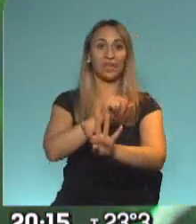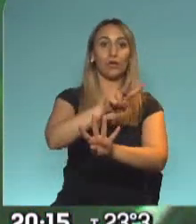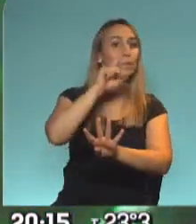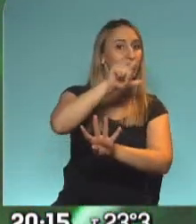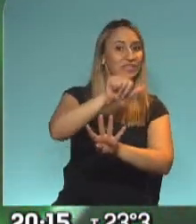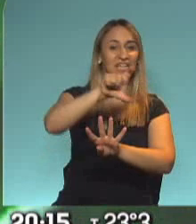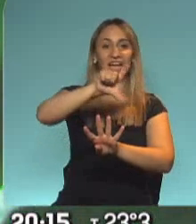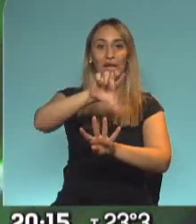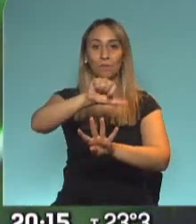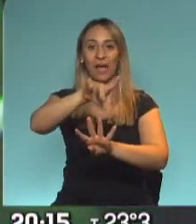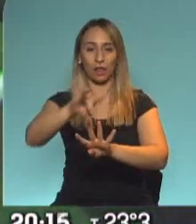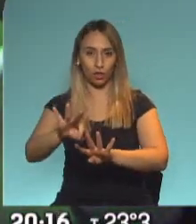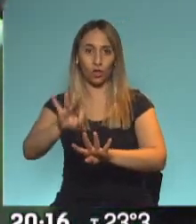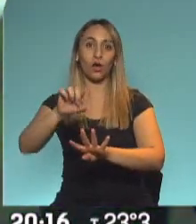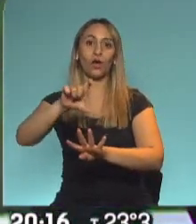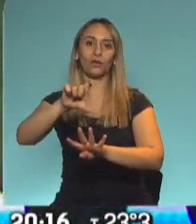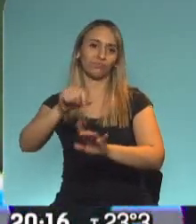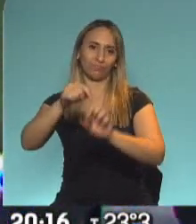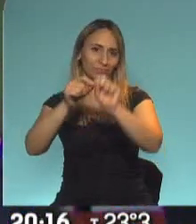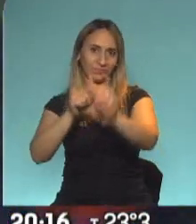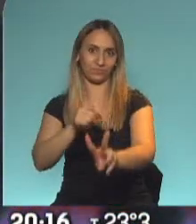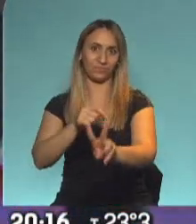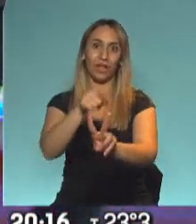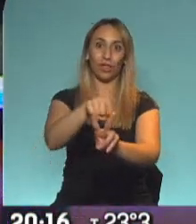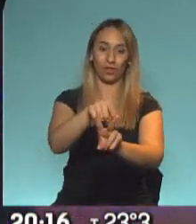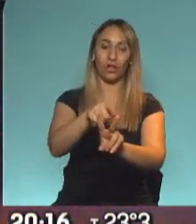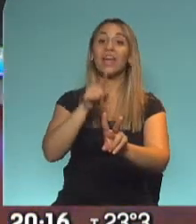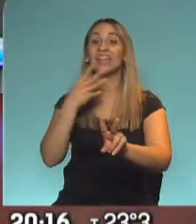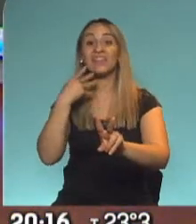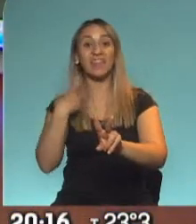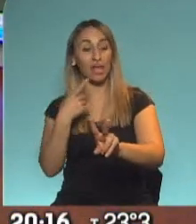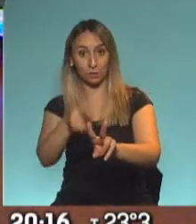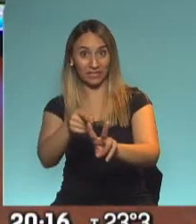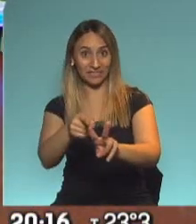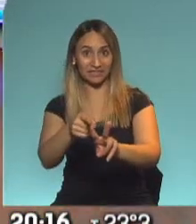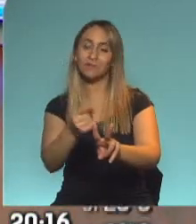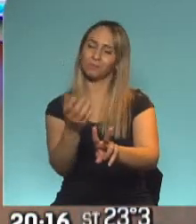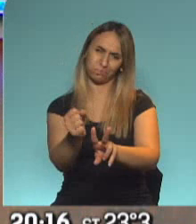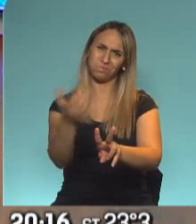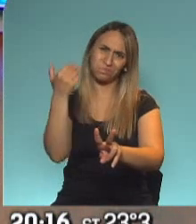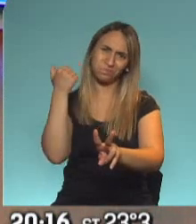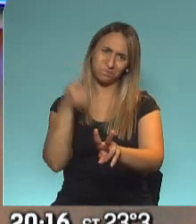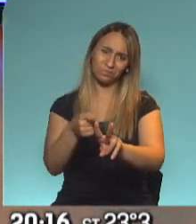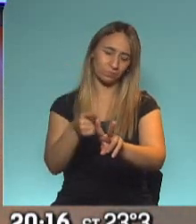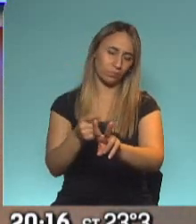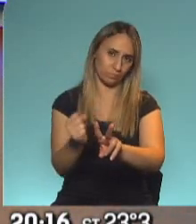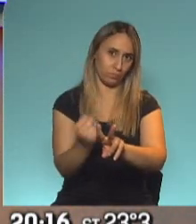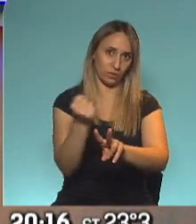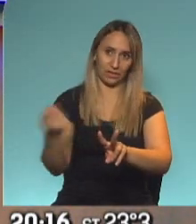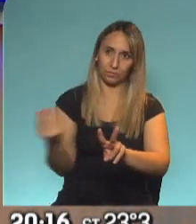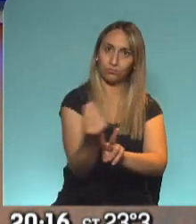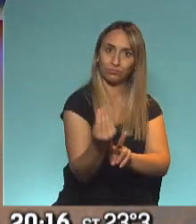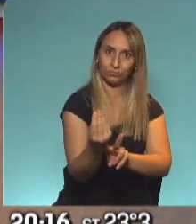capitán Tevez. Tevez que ya ha sido en algún momento un hombre importante en uno de los